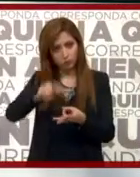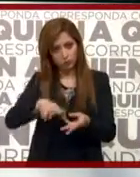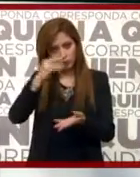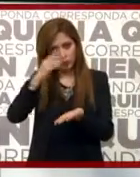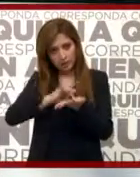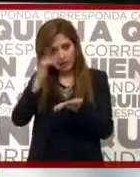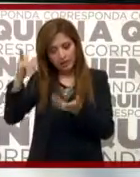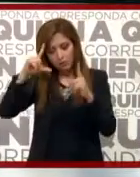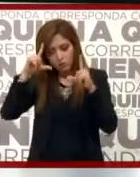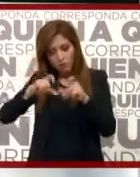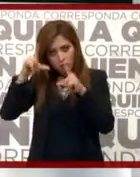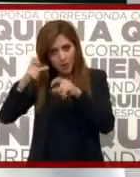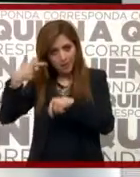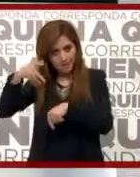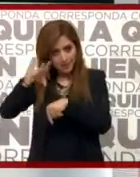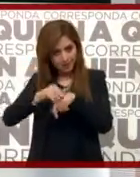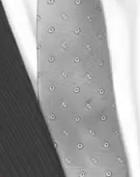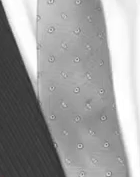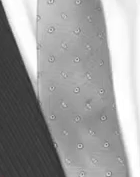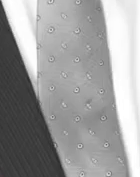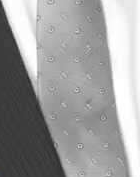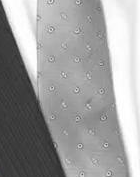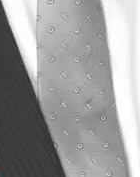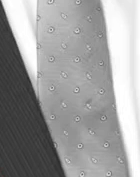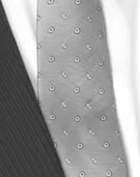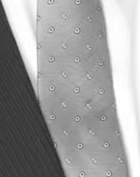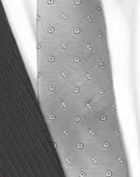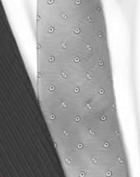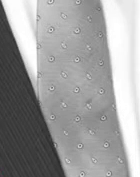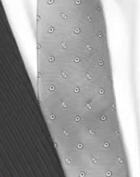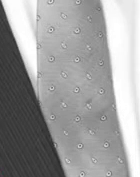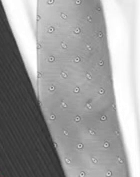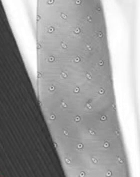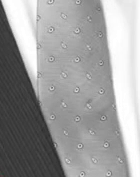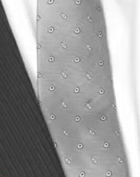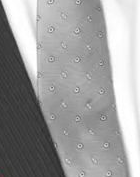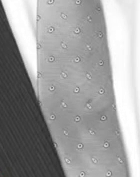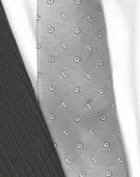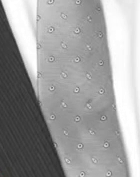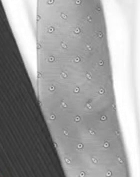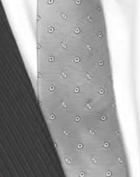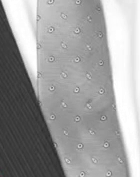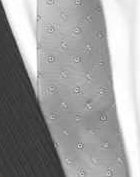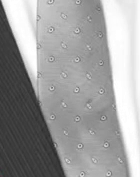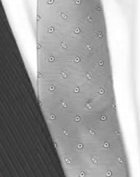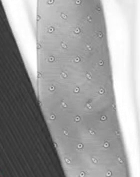para la charla y permitirnos estar ahí.